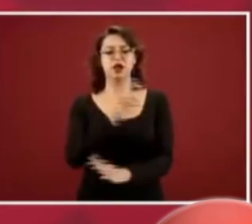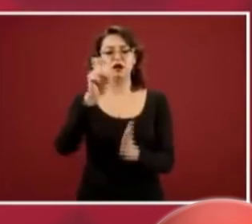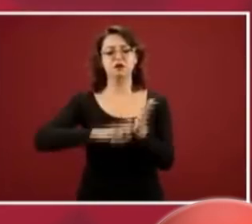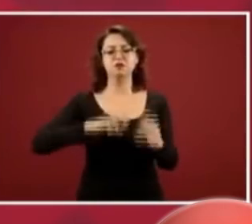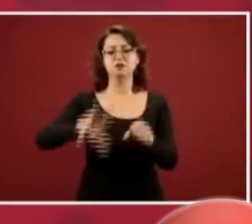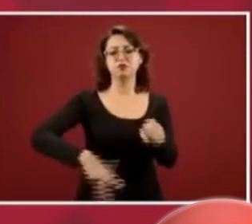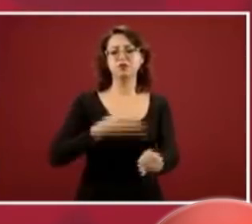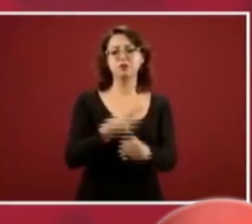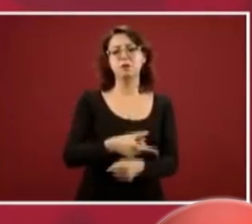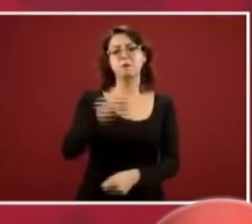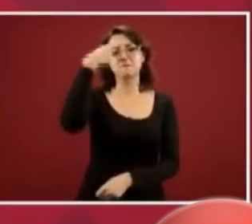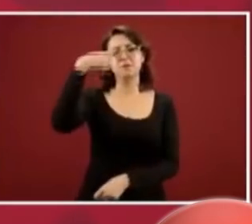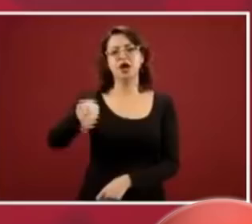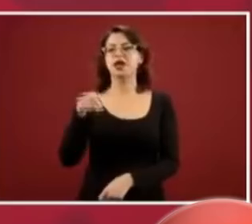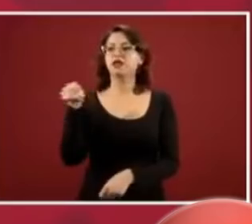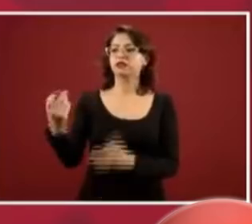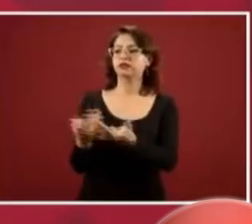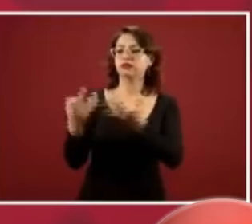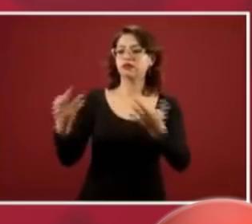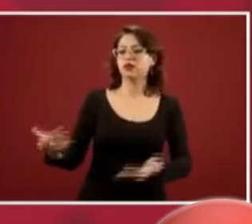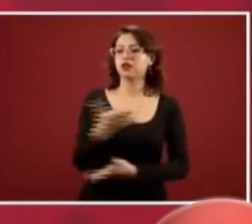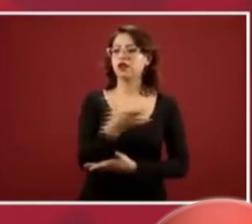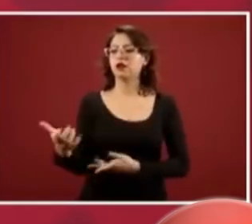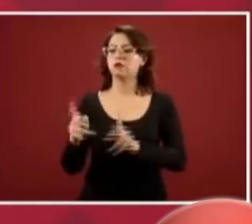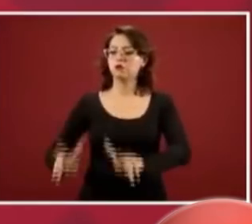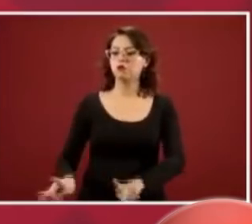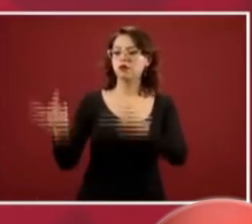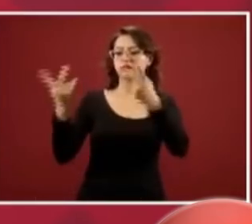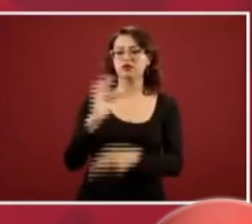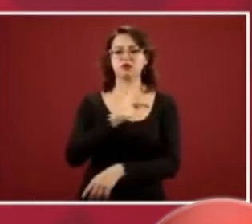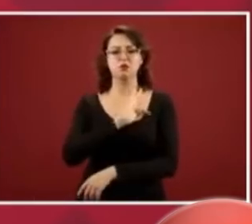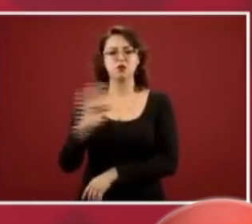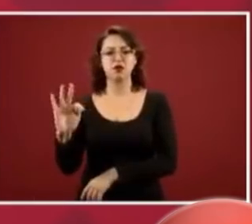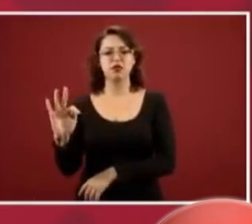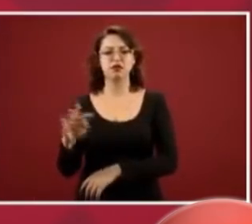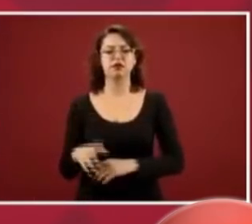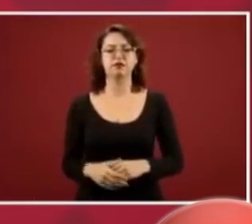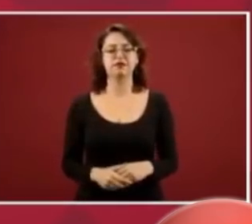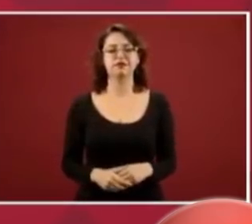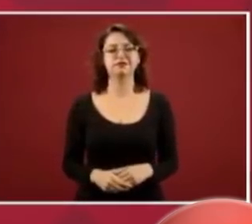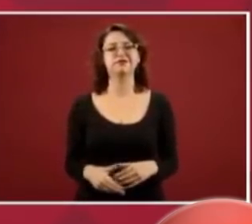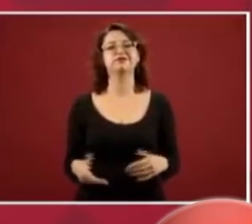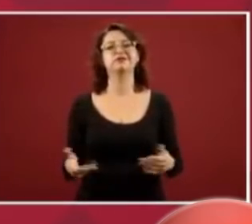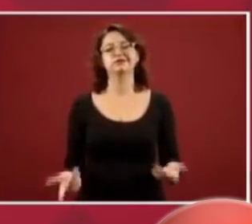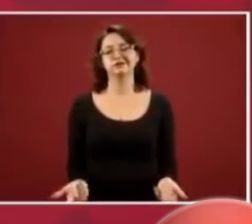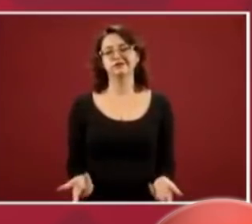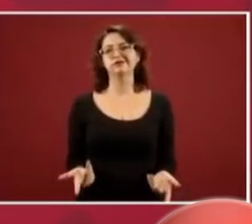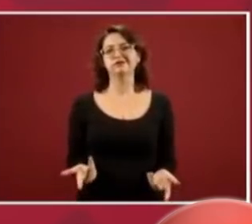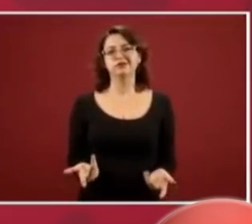tierras ejidales. Nosotros no podemos olvidar, porque